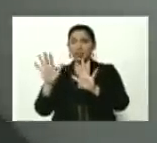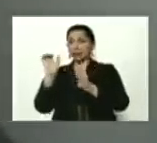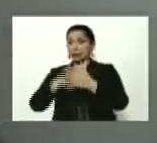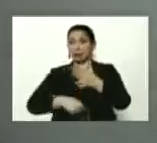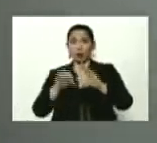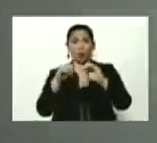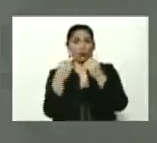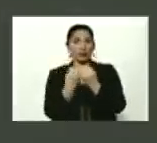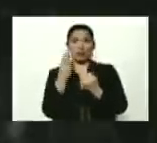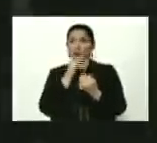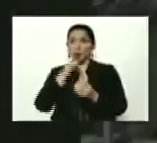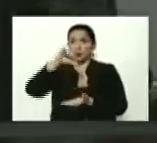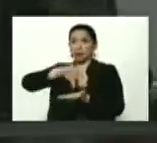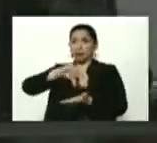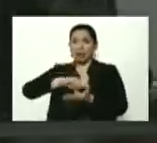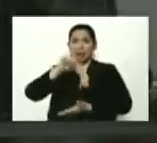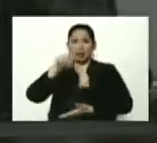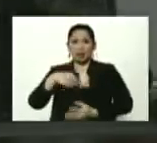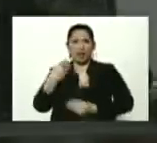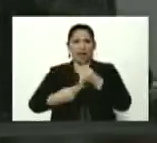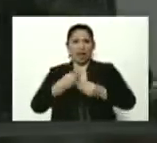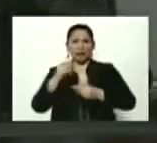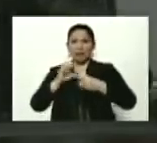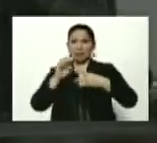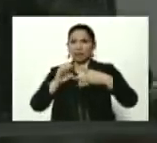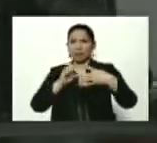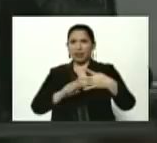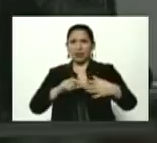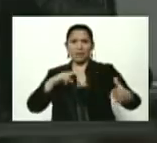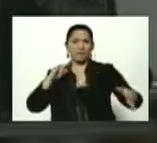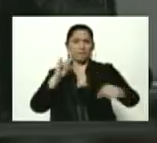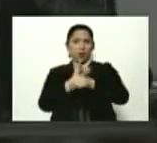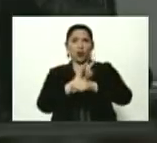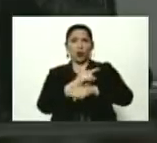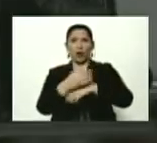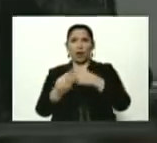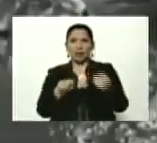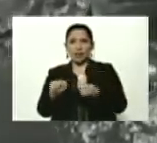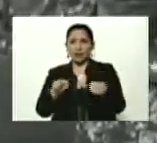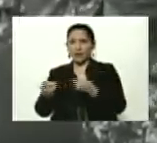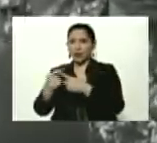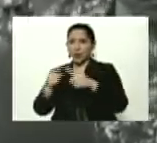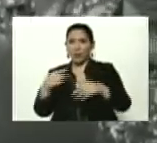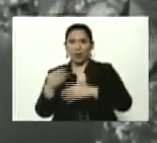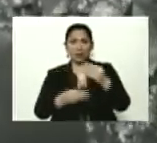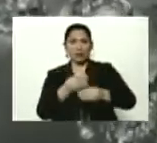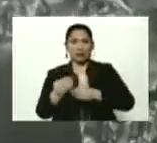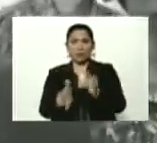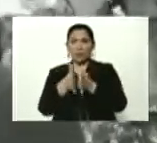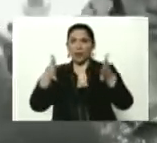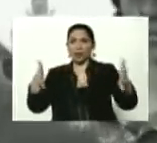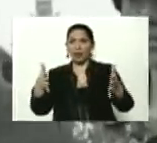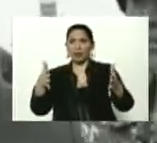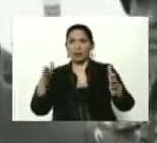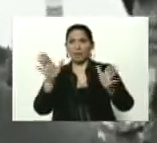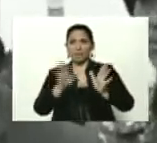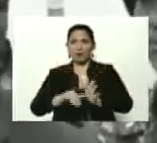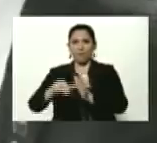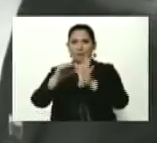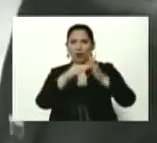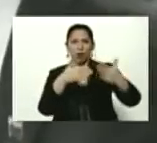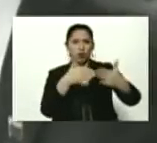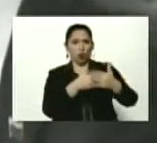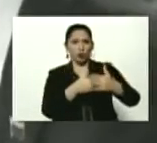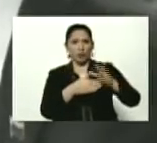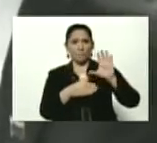sede, y hace parte de la estrategia del Estado fallido que ha servido para perpetrar el más grande expolio contra la